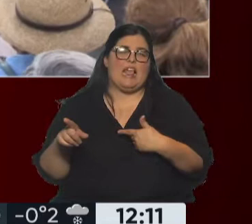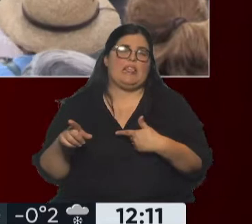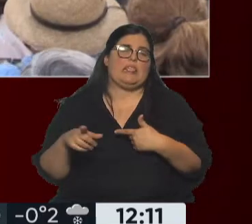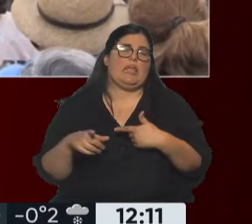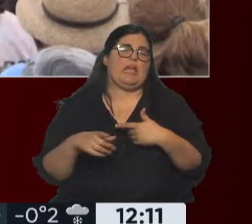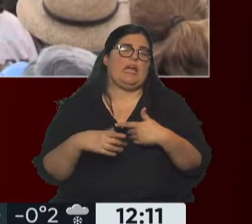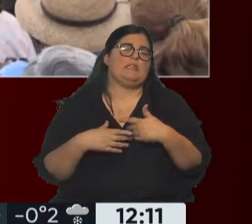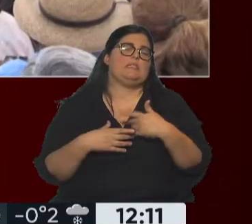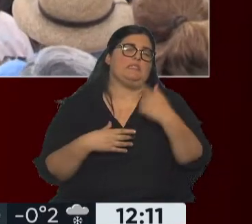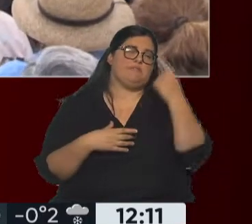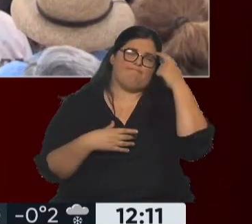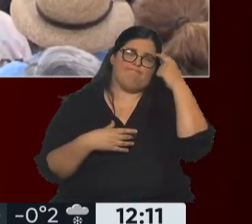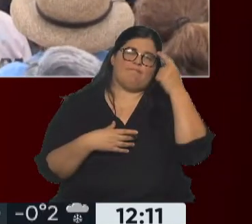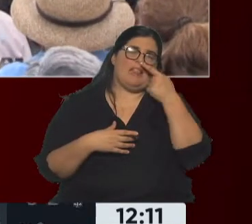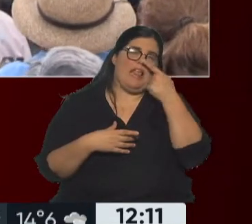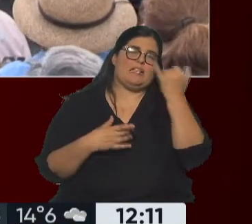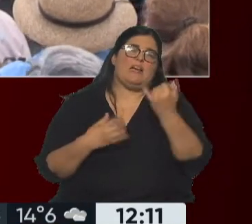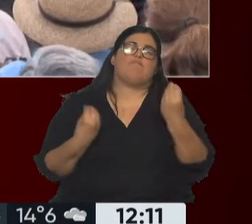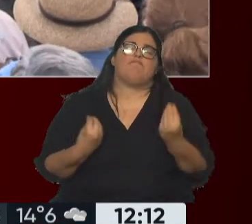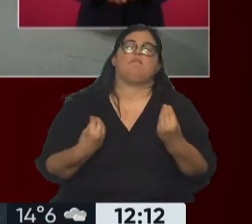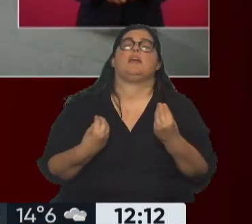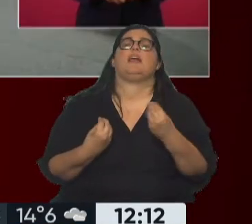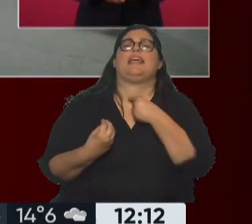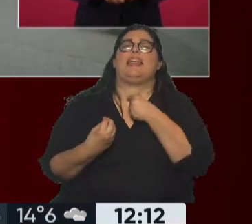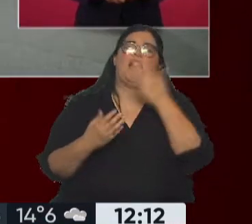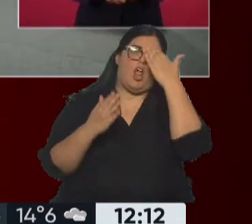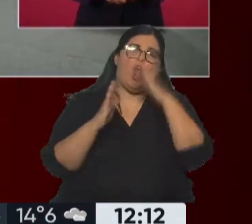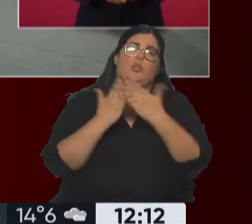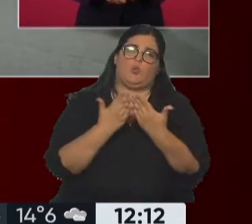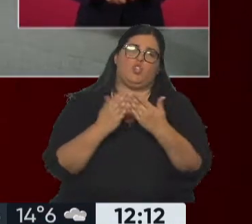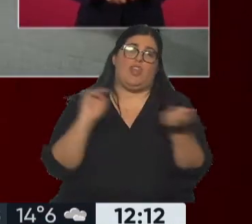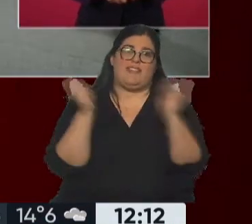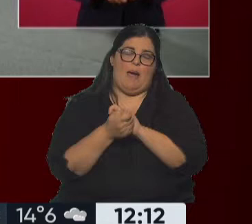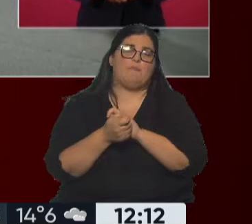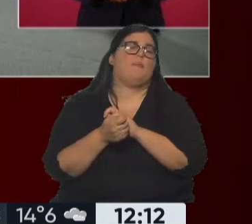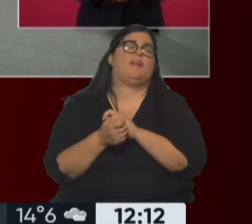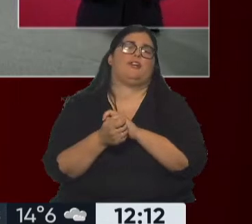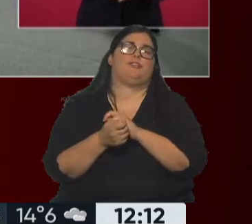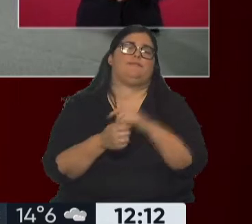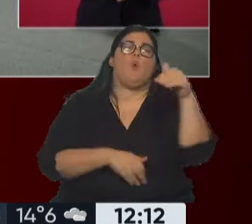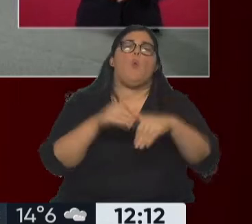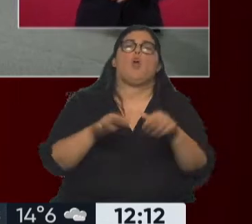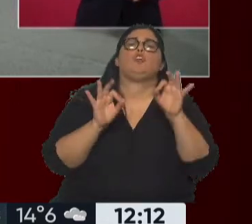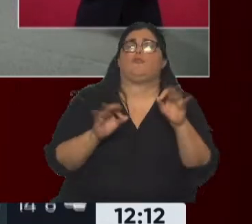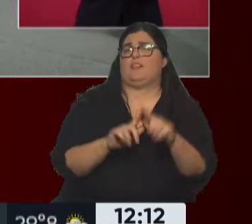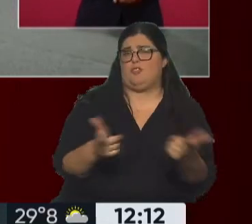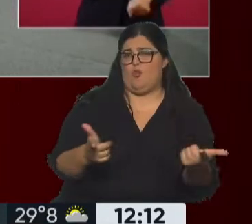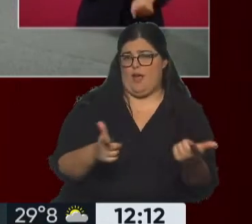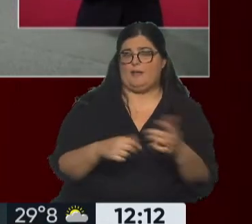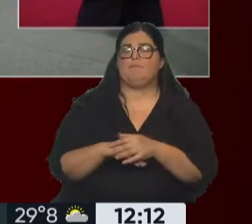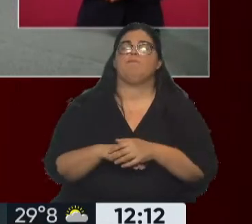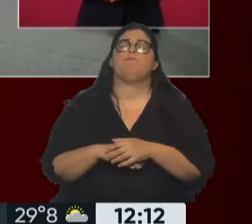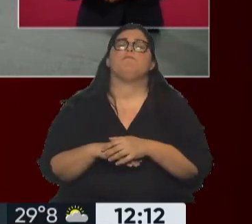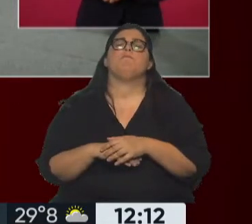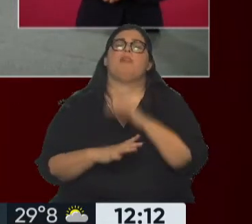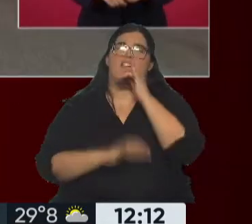cuestiones que necesitan cambios constitucionales, pero no tiene los votos para poder alcanzarlo. Respecto de la reforma electoral, el informe lo